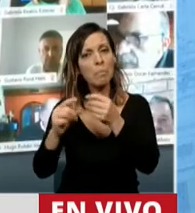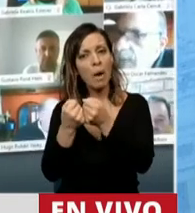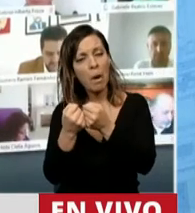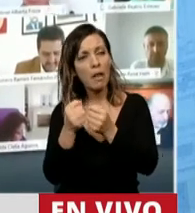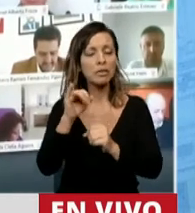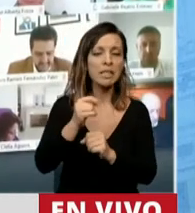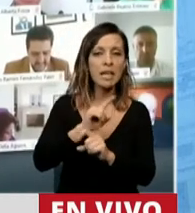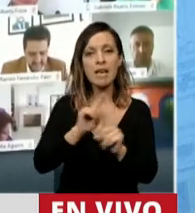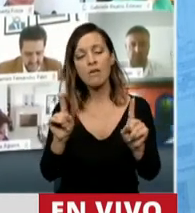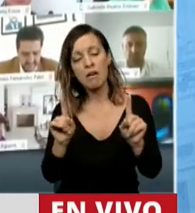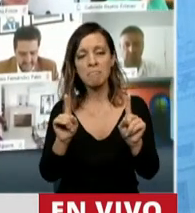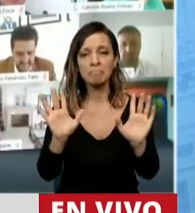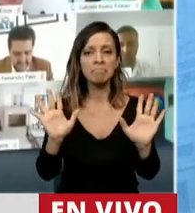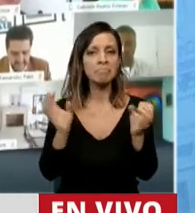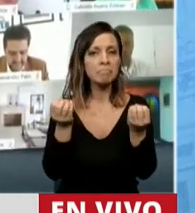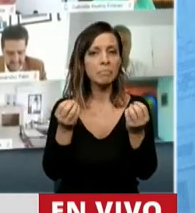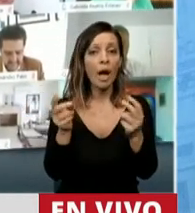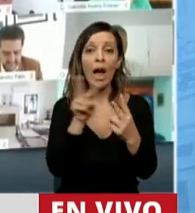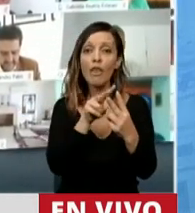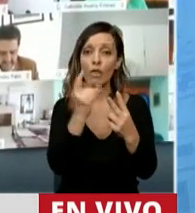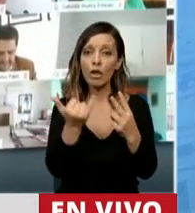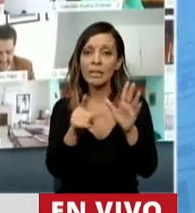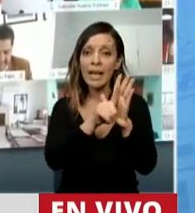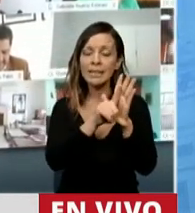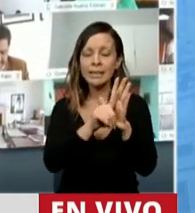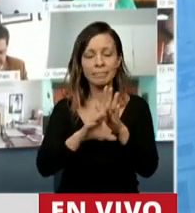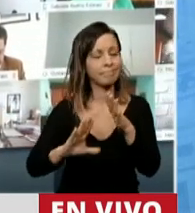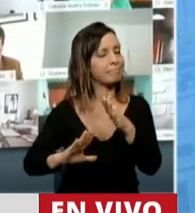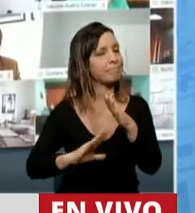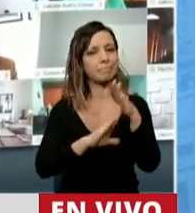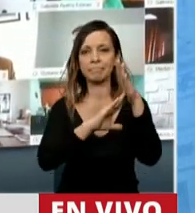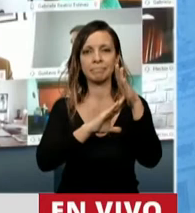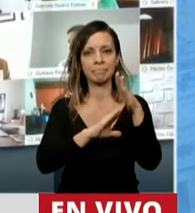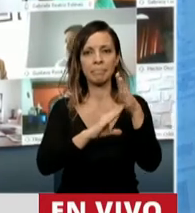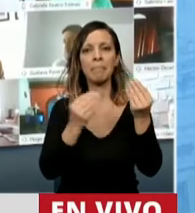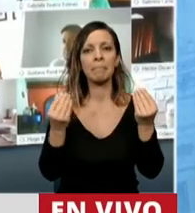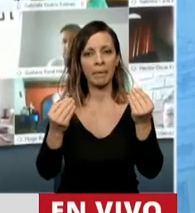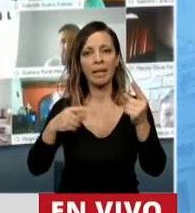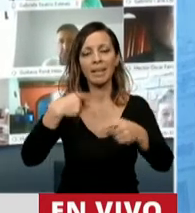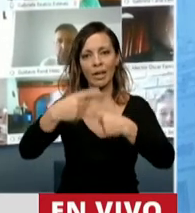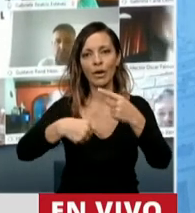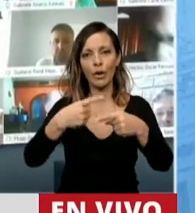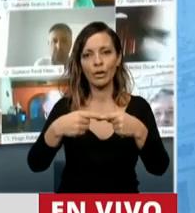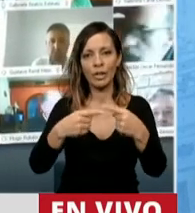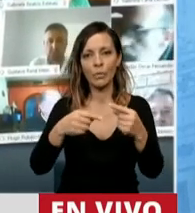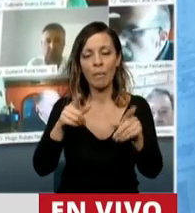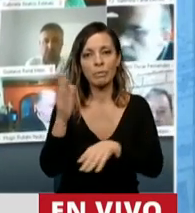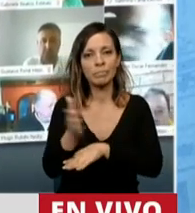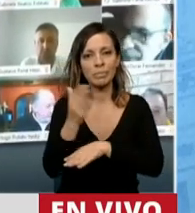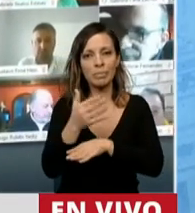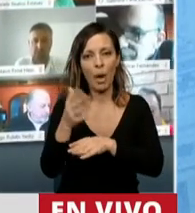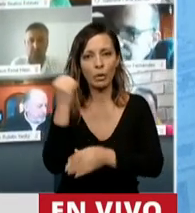algunas cosas de algunas de ellas, son dos leyes fundamentales para que sigamos teniendo el aparato productivo en